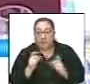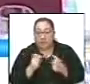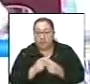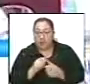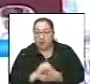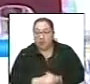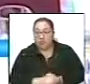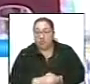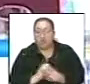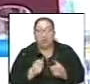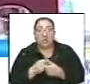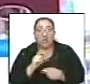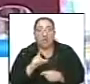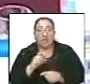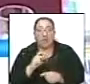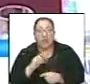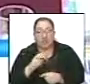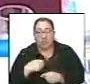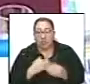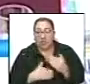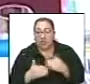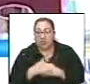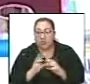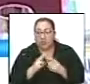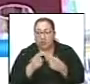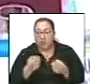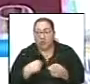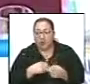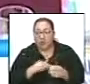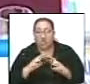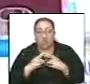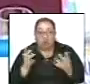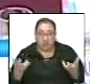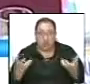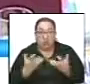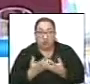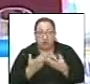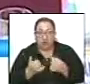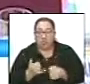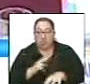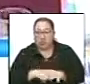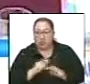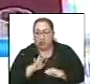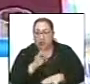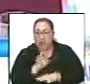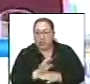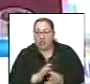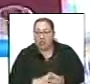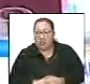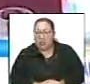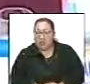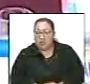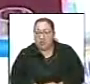la Comisión de Levantamiento pueda adelantar un poco su sesión y nosotros sesionemos con holgura a partir de las 4 de la tarde.